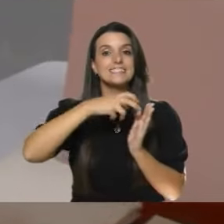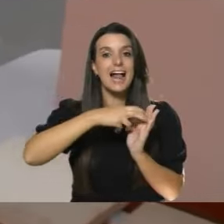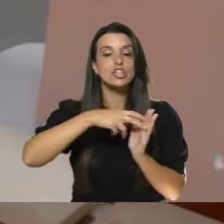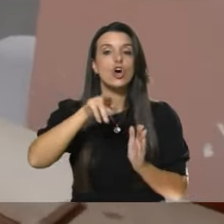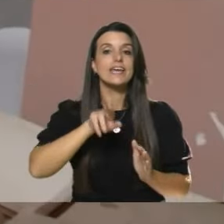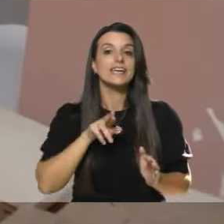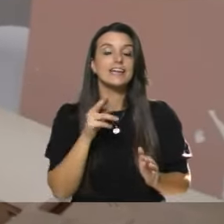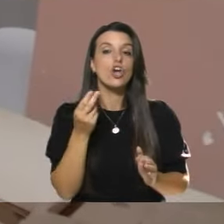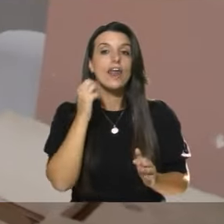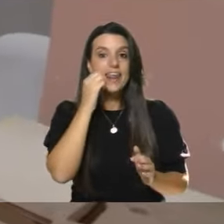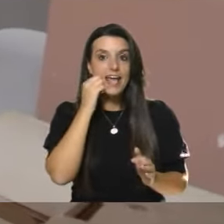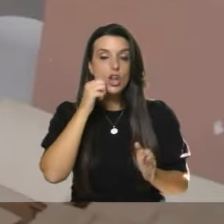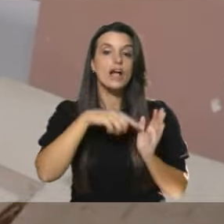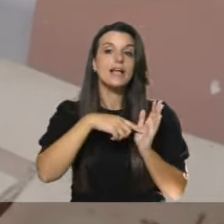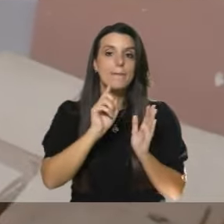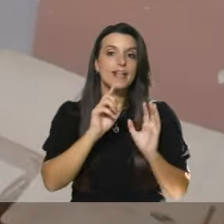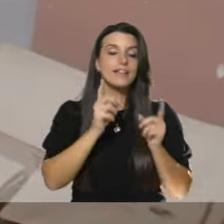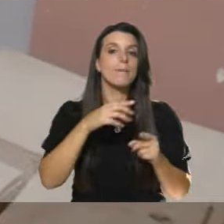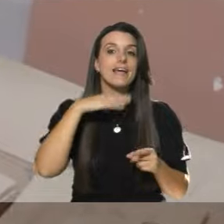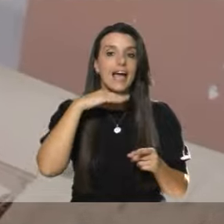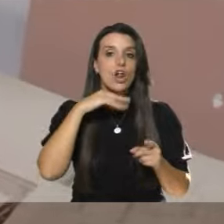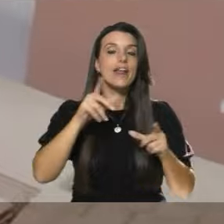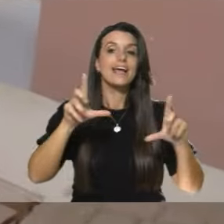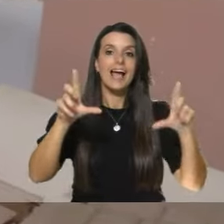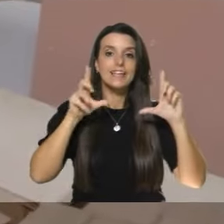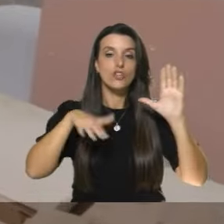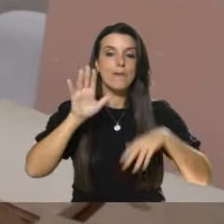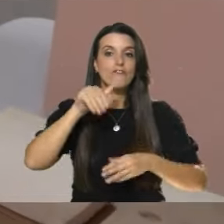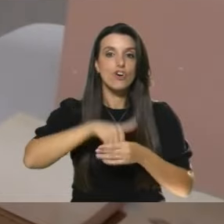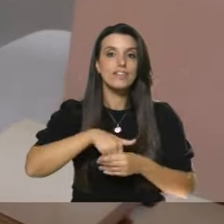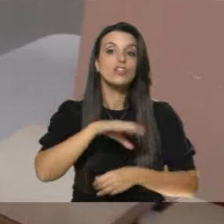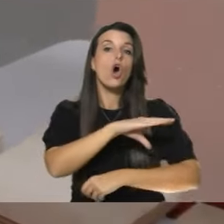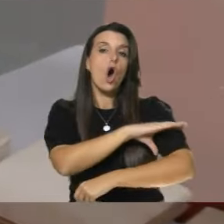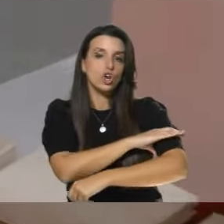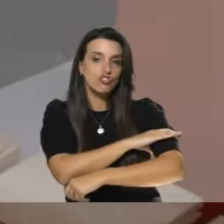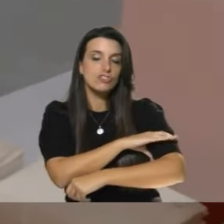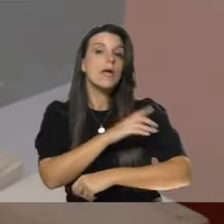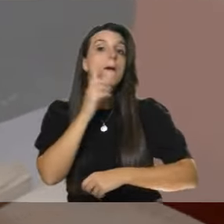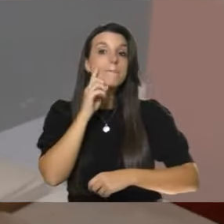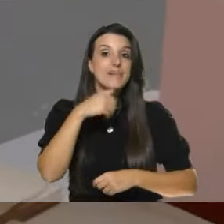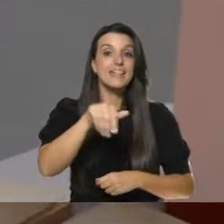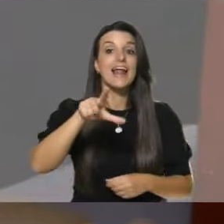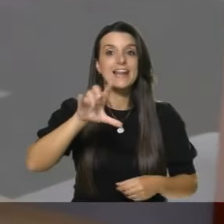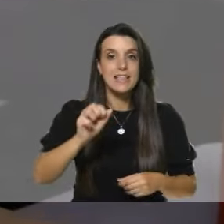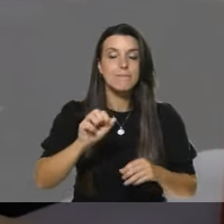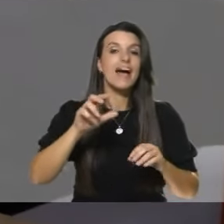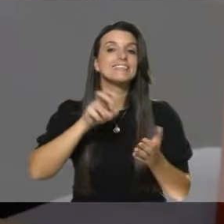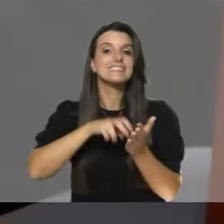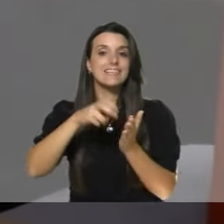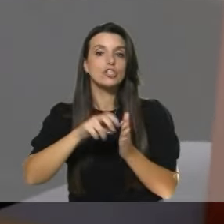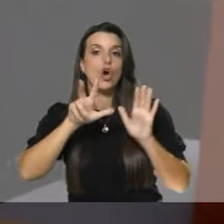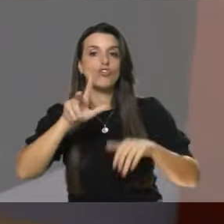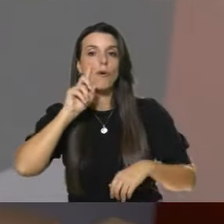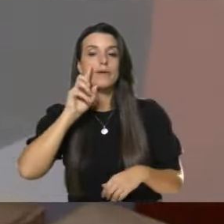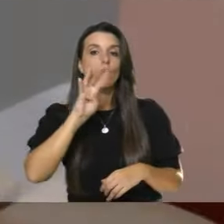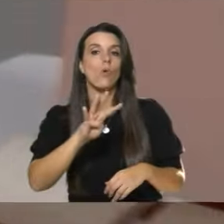negro en la capital del país y canelones el candidato más votado fue ors mientras que Lima se impuso en Salto con